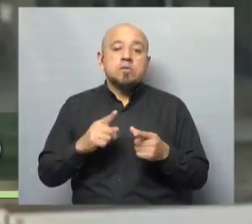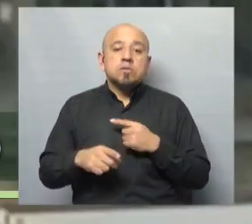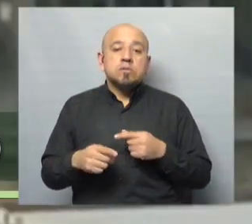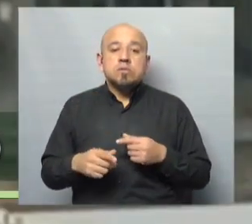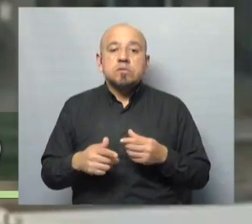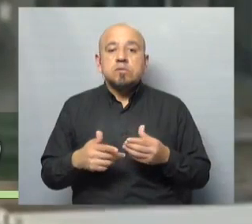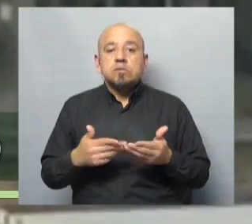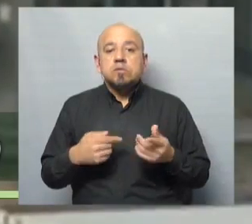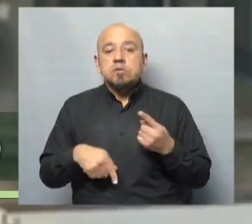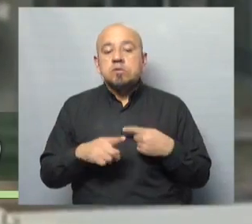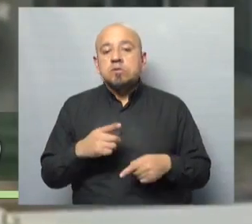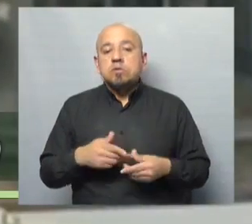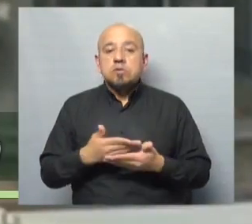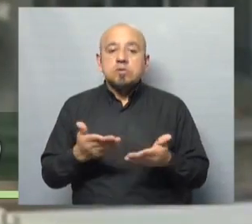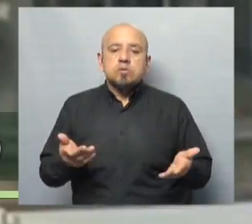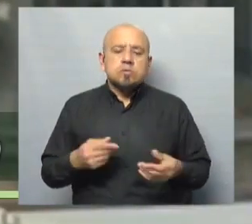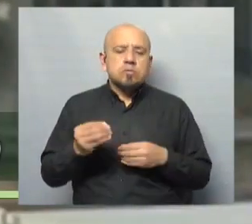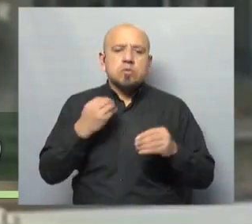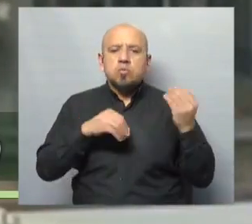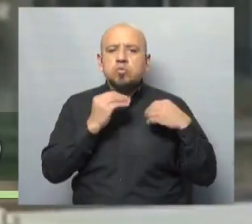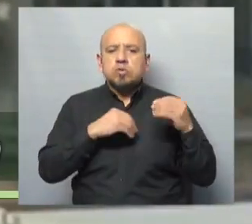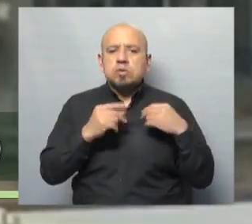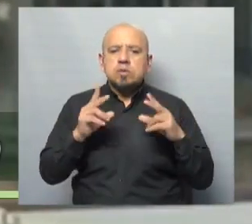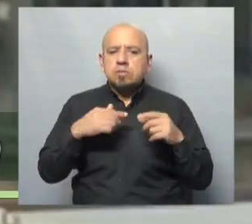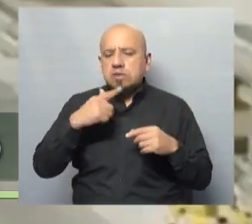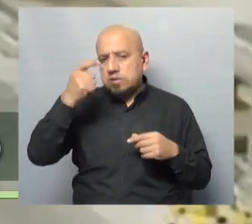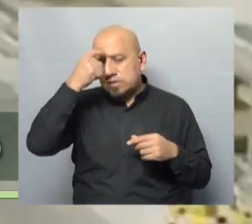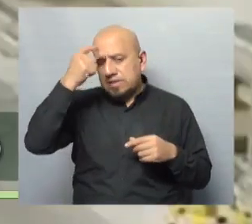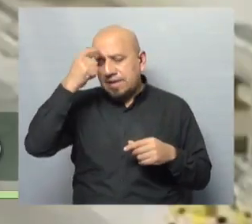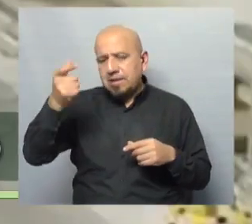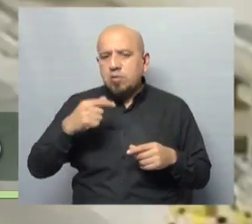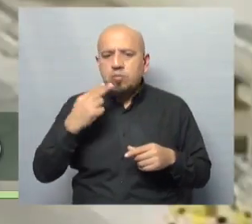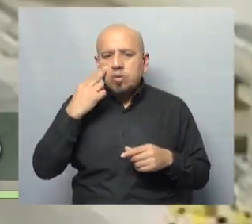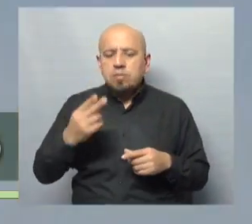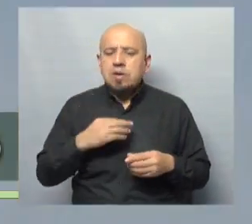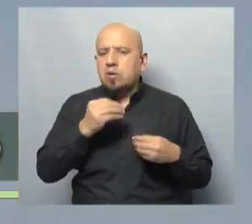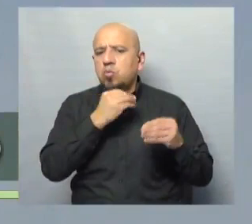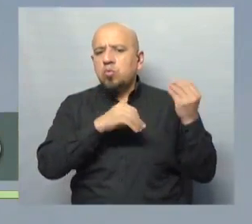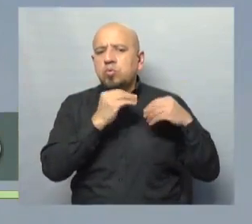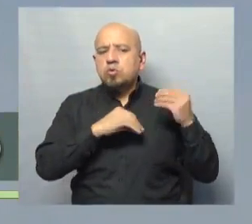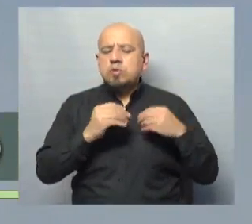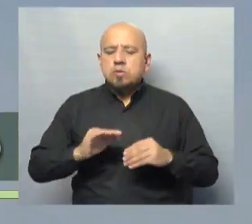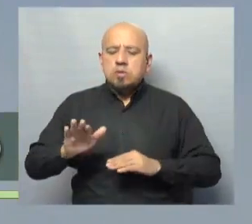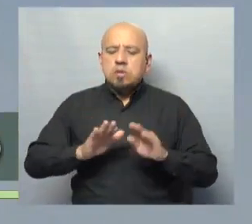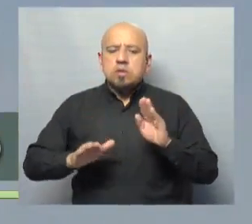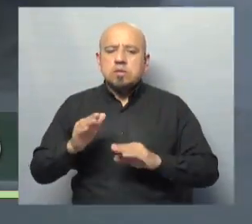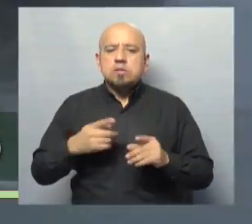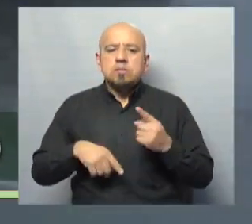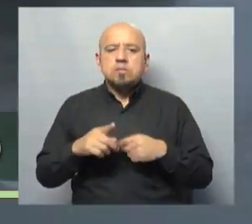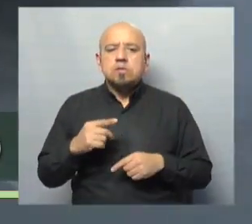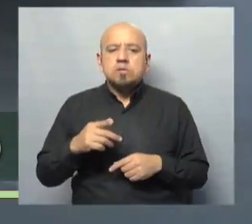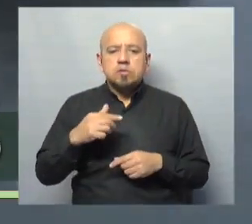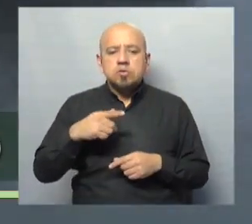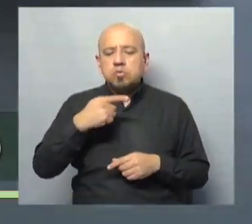por el nord stream con la excusa de problemas técnicos y la necesidad de reparar las turbinas del gasoducto aunque el portavoz del kremlin